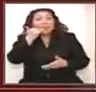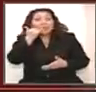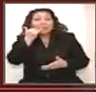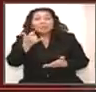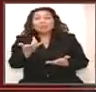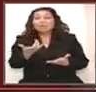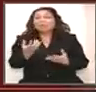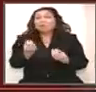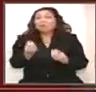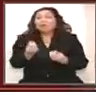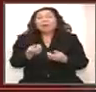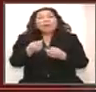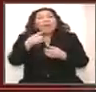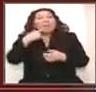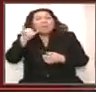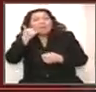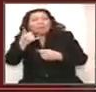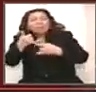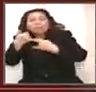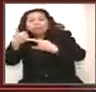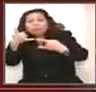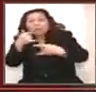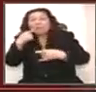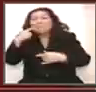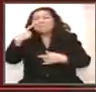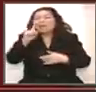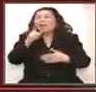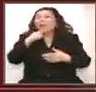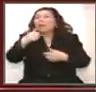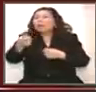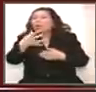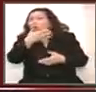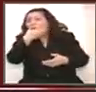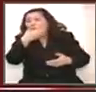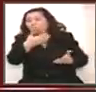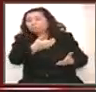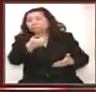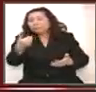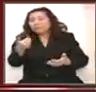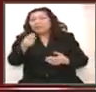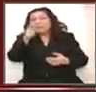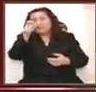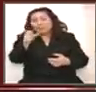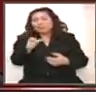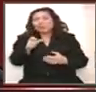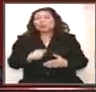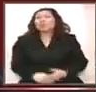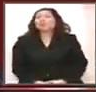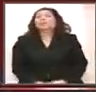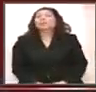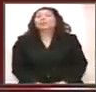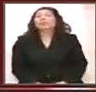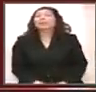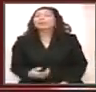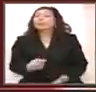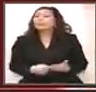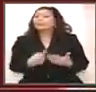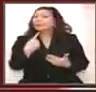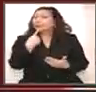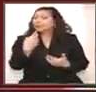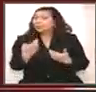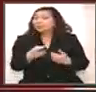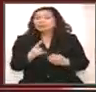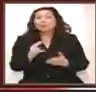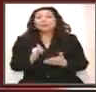se hacen las llamadas extorsivas a los extorsionadores o secuestradores. Cabe mencionar que la